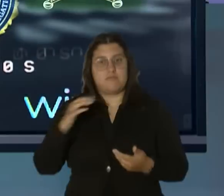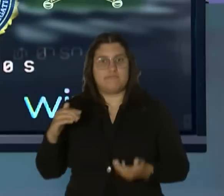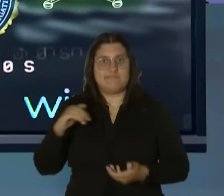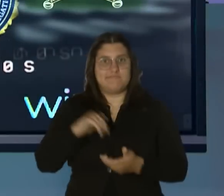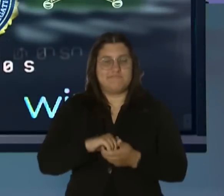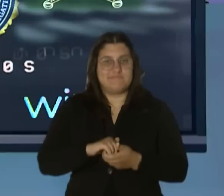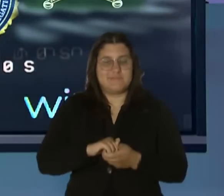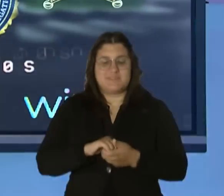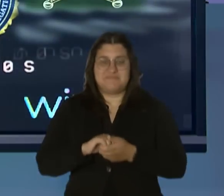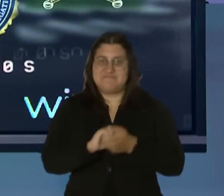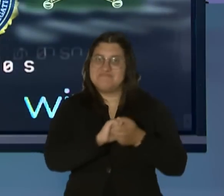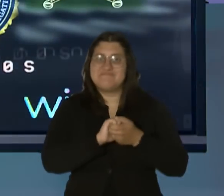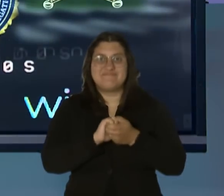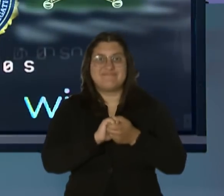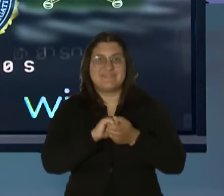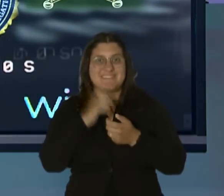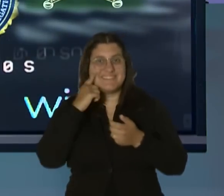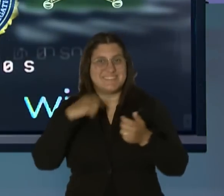quepa la menor duda.